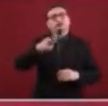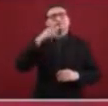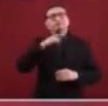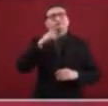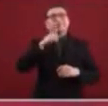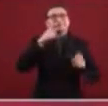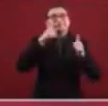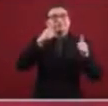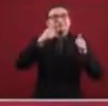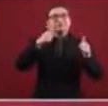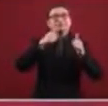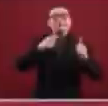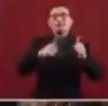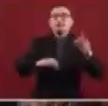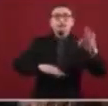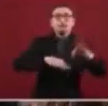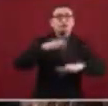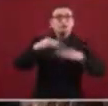las conferencias.